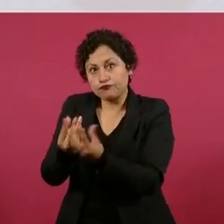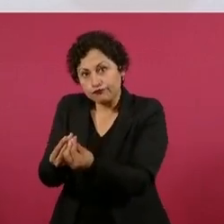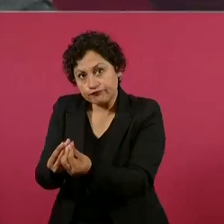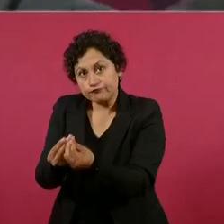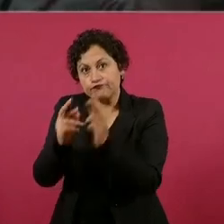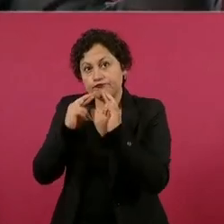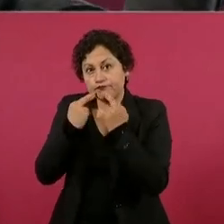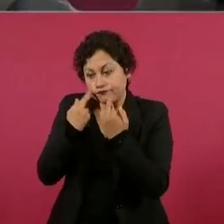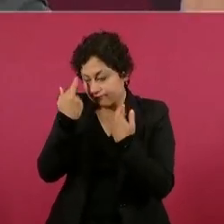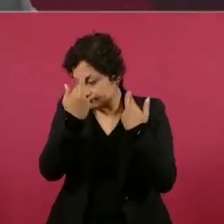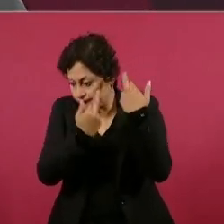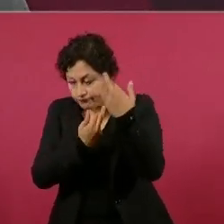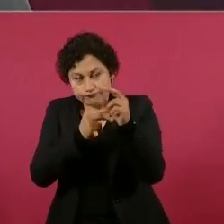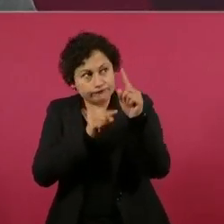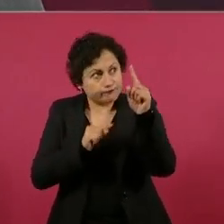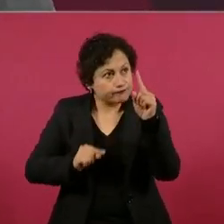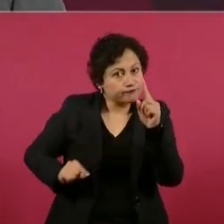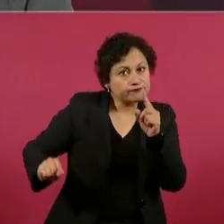¿Qué más? Pues